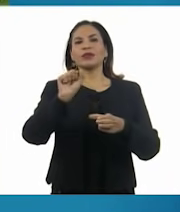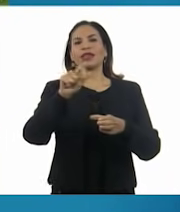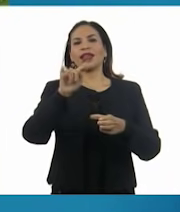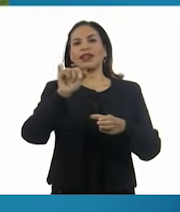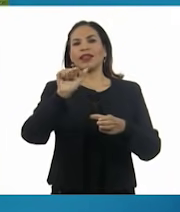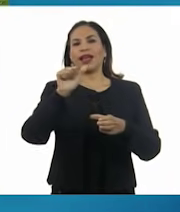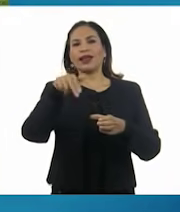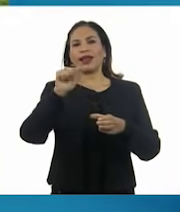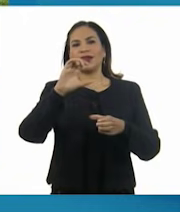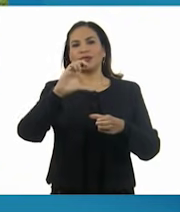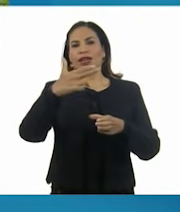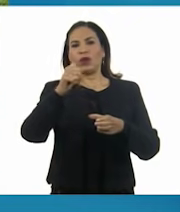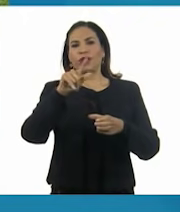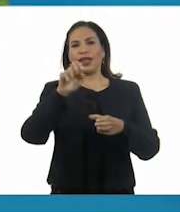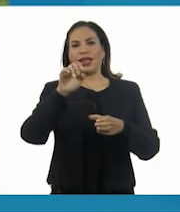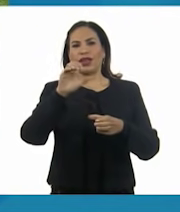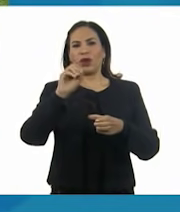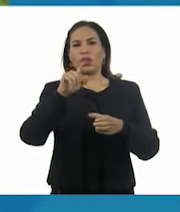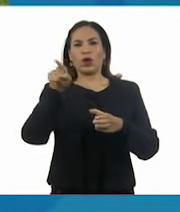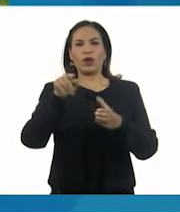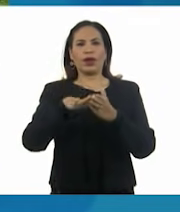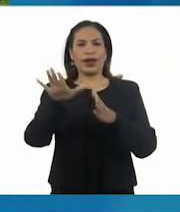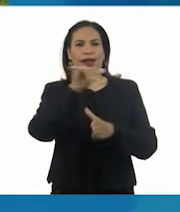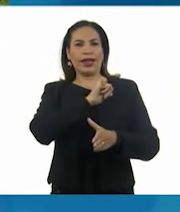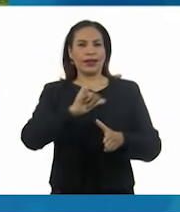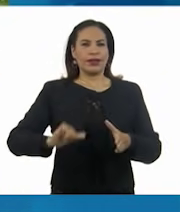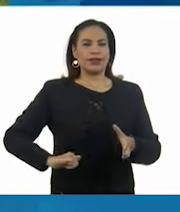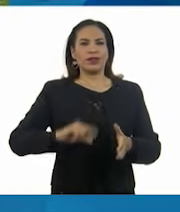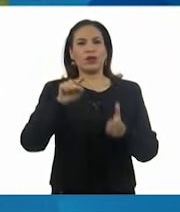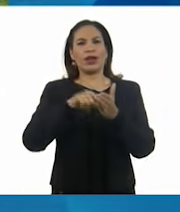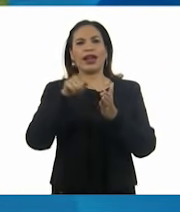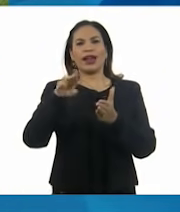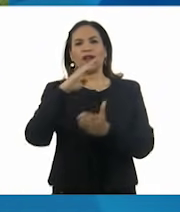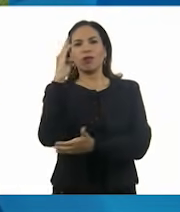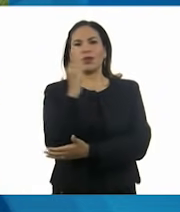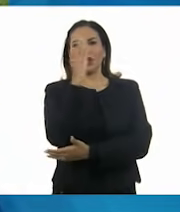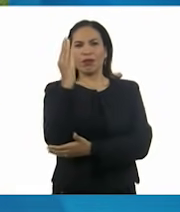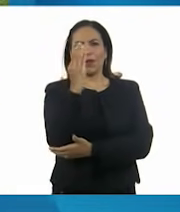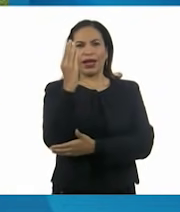Tlapotenco, que pertenecemos a la alcaldía de Milpa Alta.